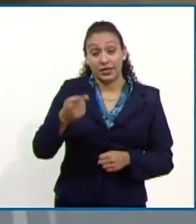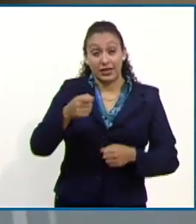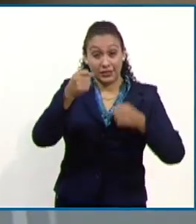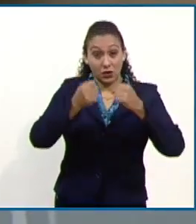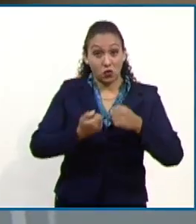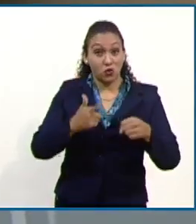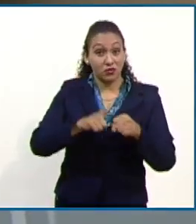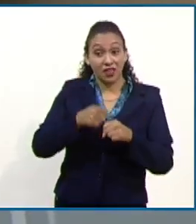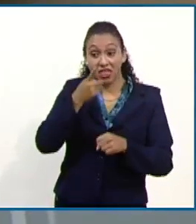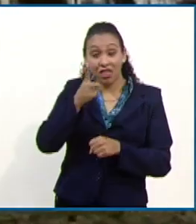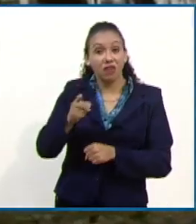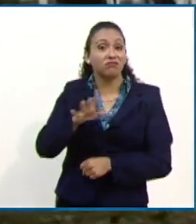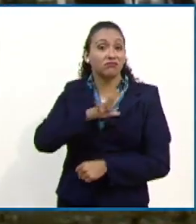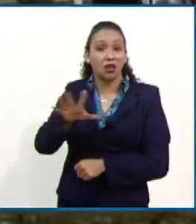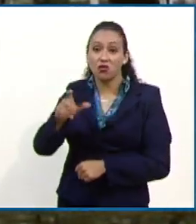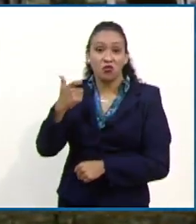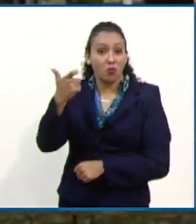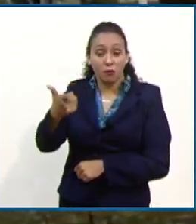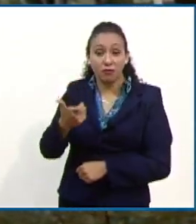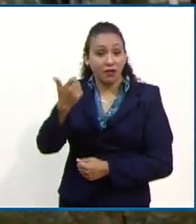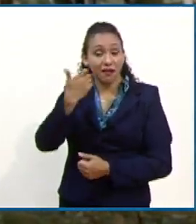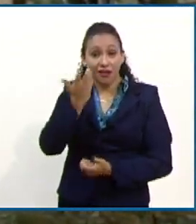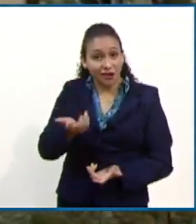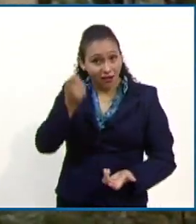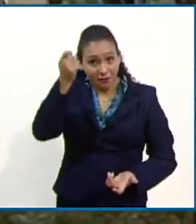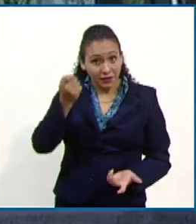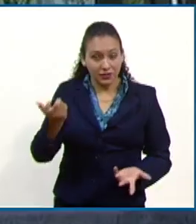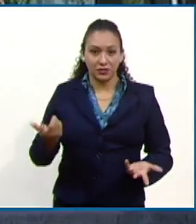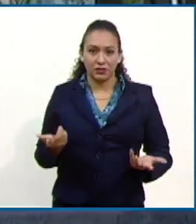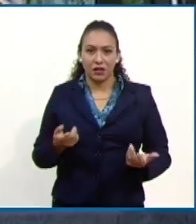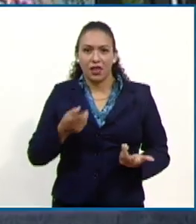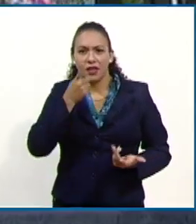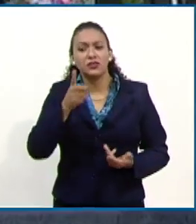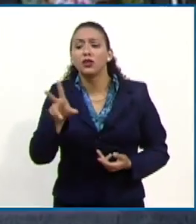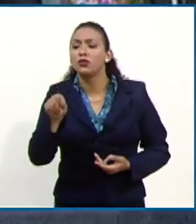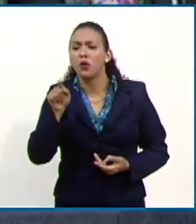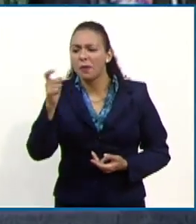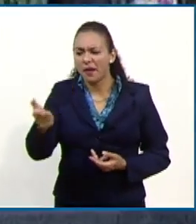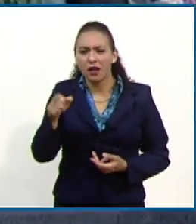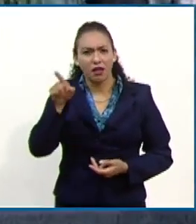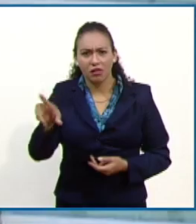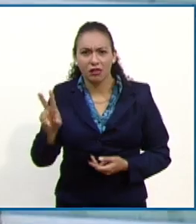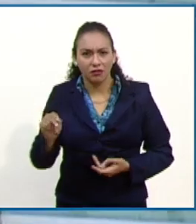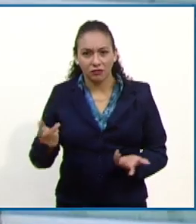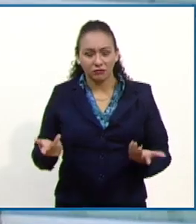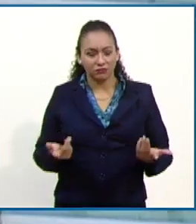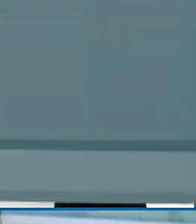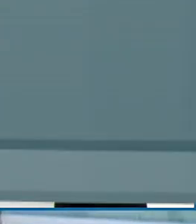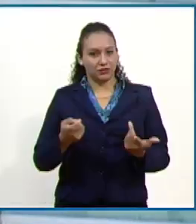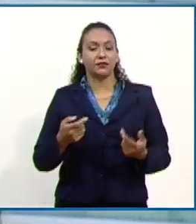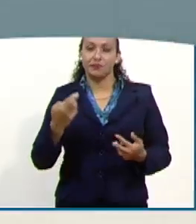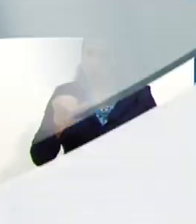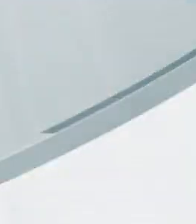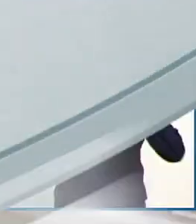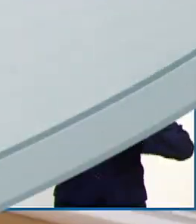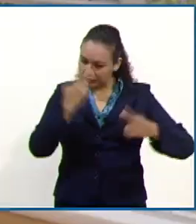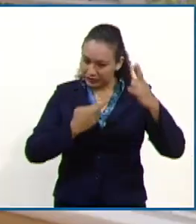viudez, debido a que en su sistema aparecía otra mujer como beneficiaria del trabajador fallecido.